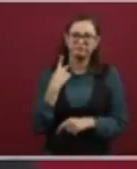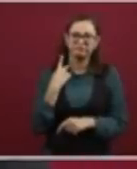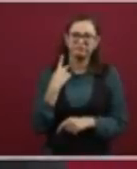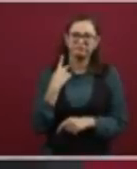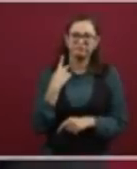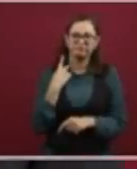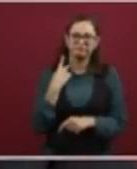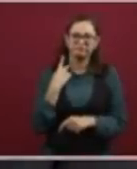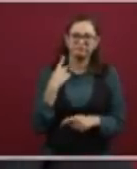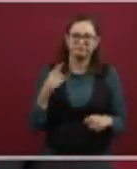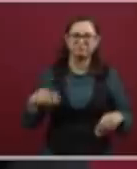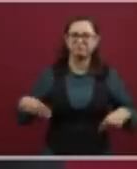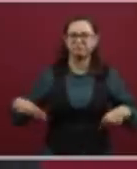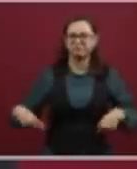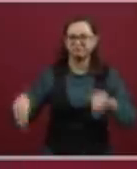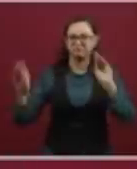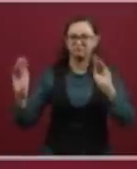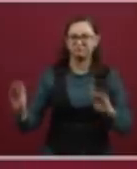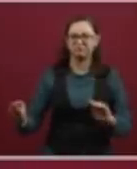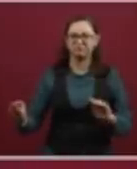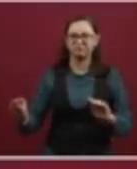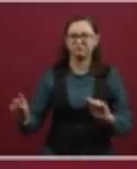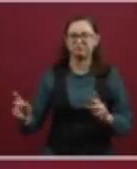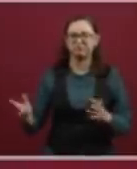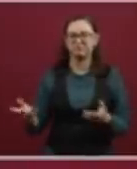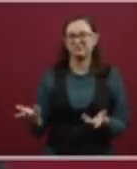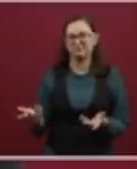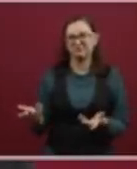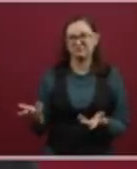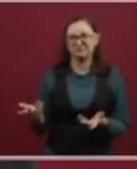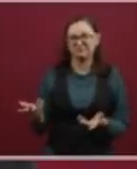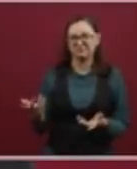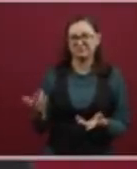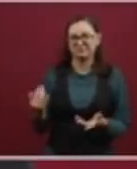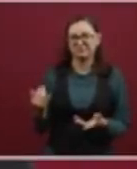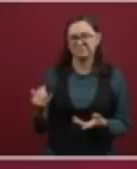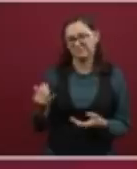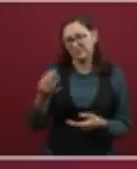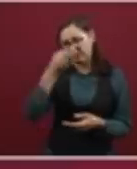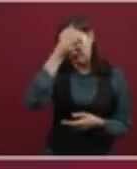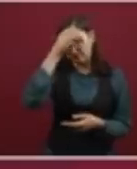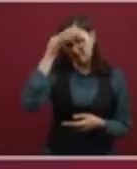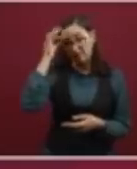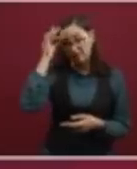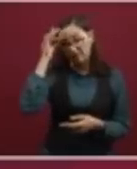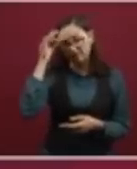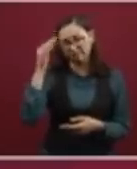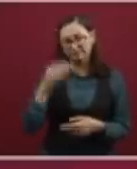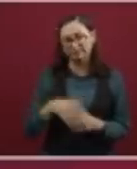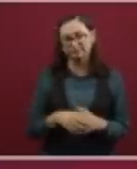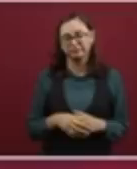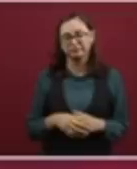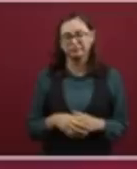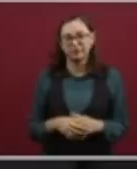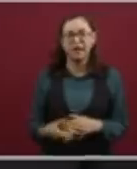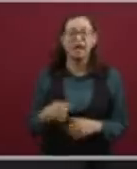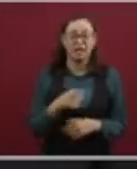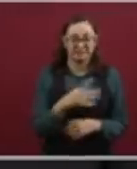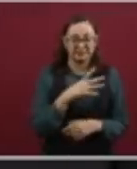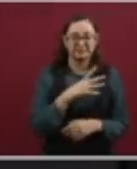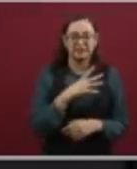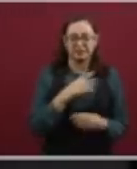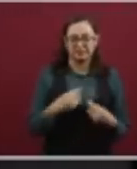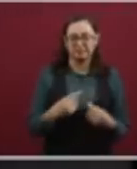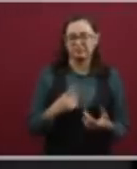llevó a cabo esta ceremonia fúnebre. Cuando fallece Frida Kahlo, está Diego